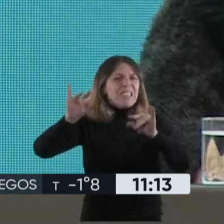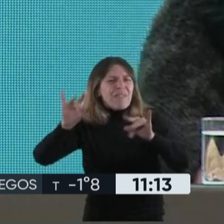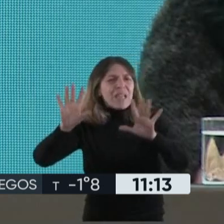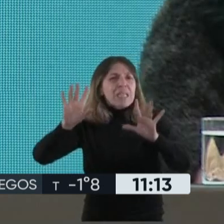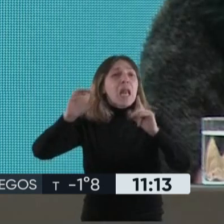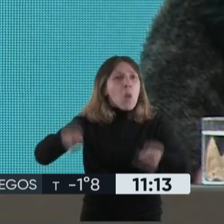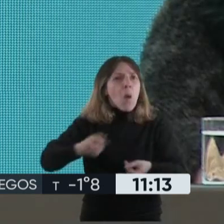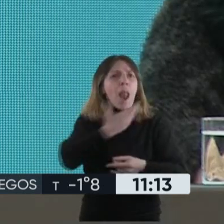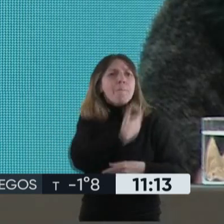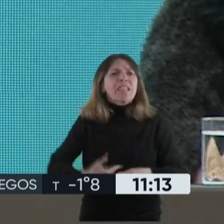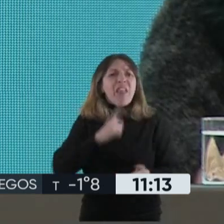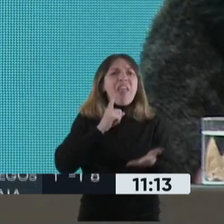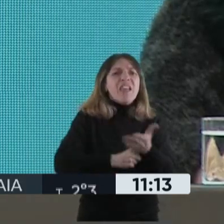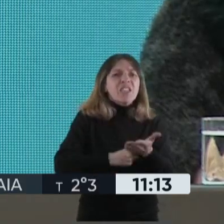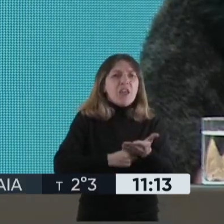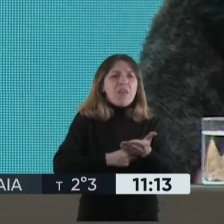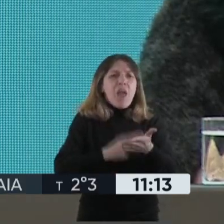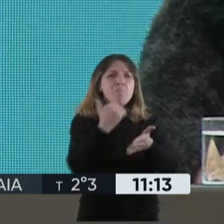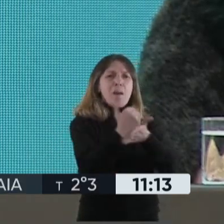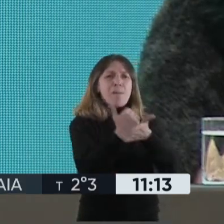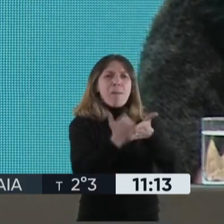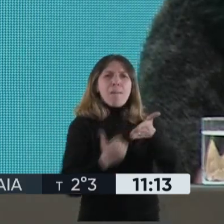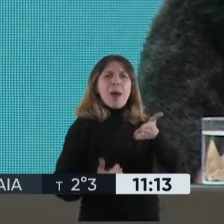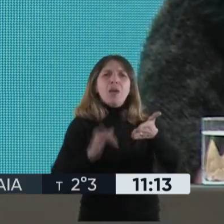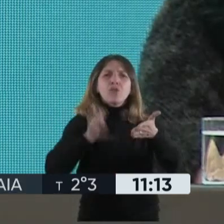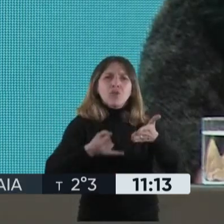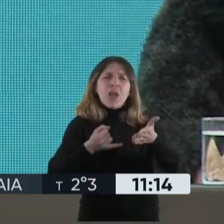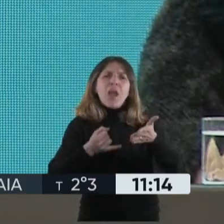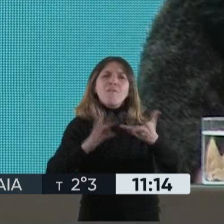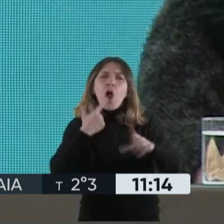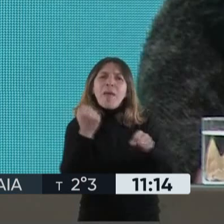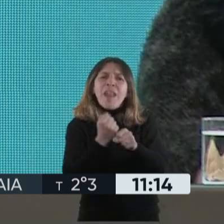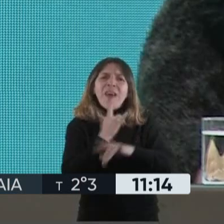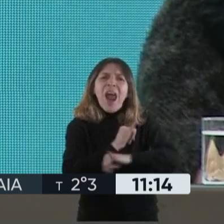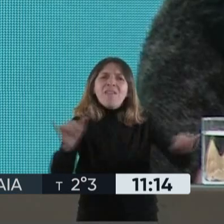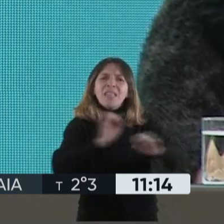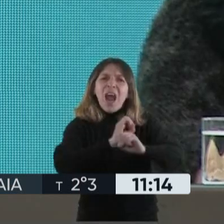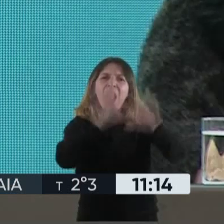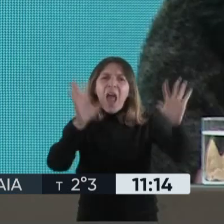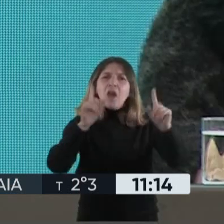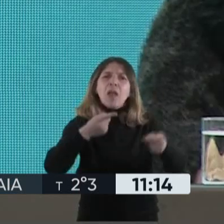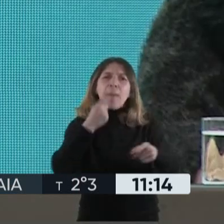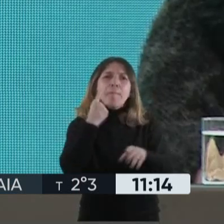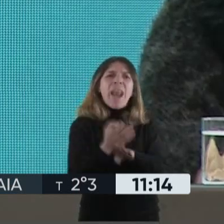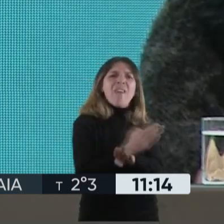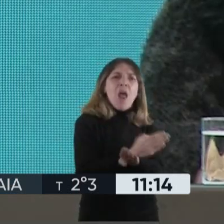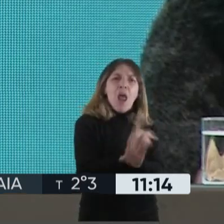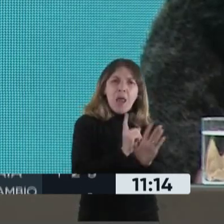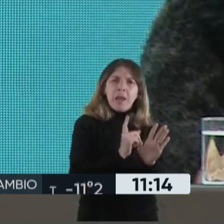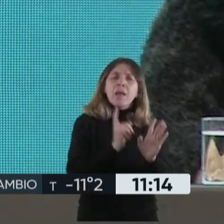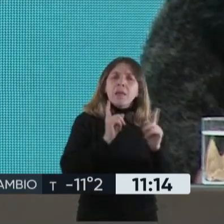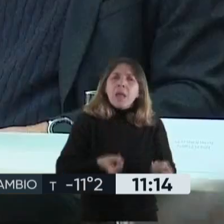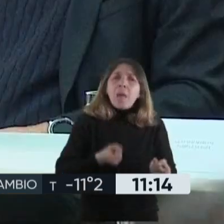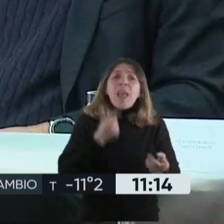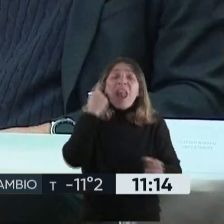embargo, el Presidente definió criterios, conceptos, reglas claras, previsibilidad, y la verdad que tanto